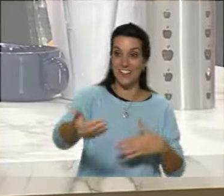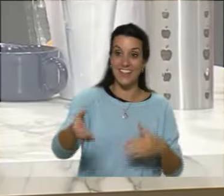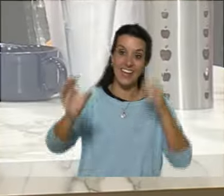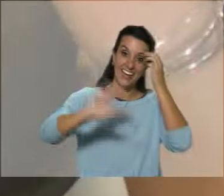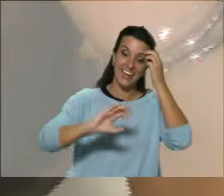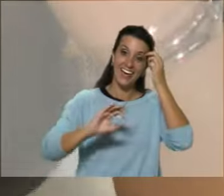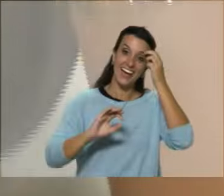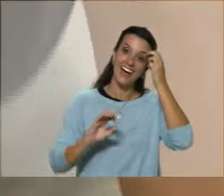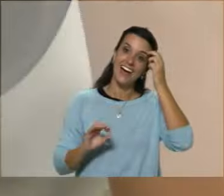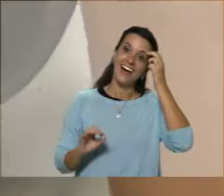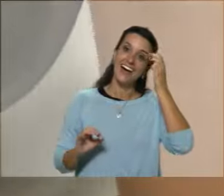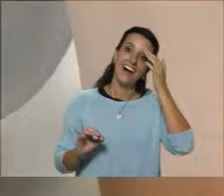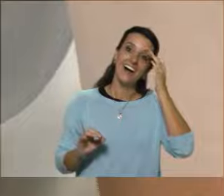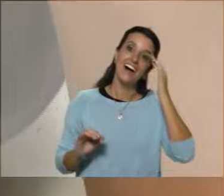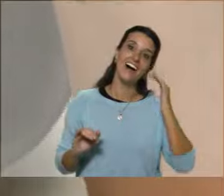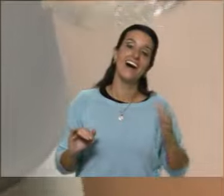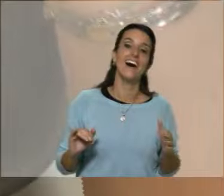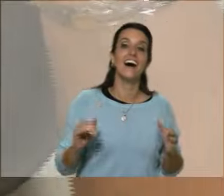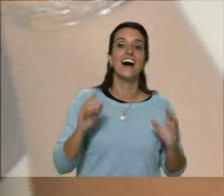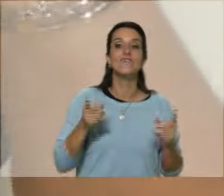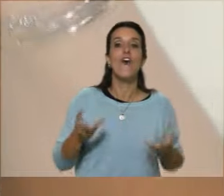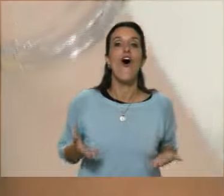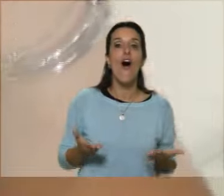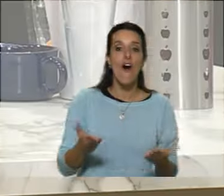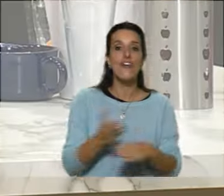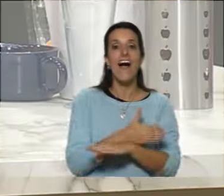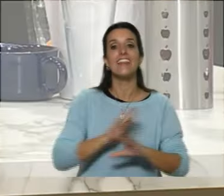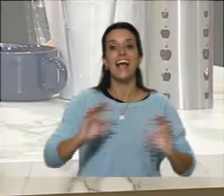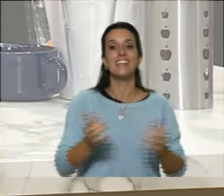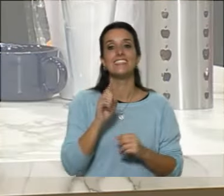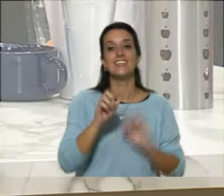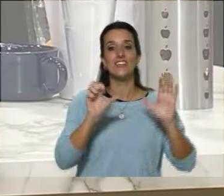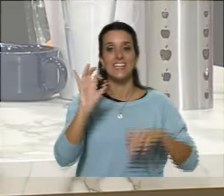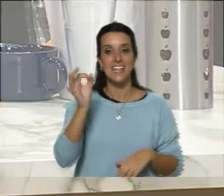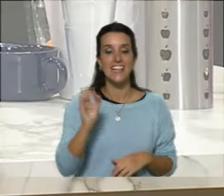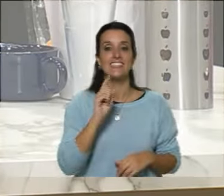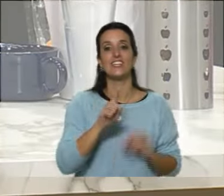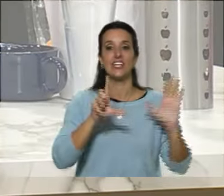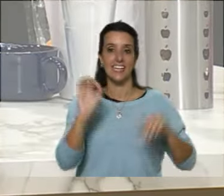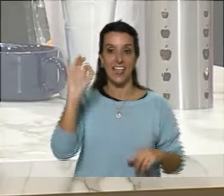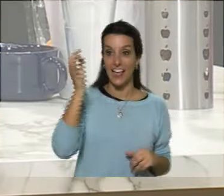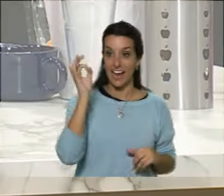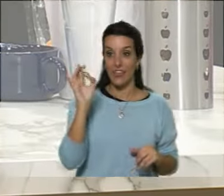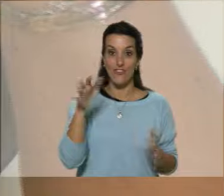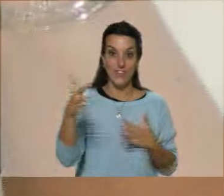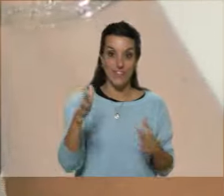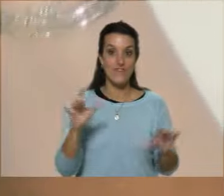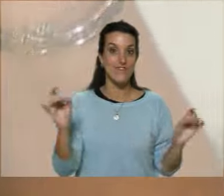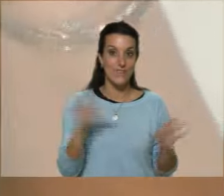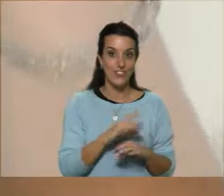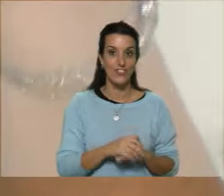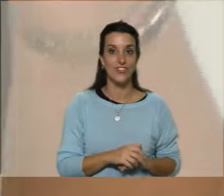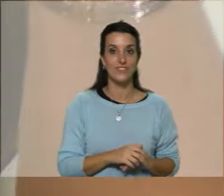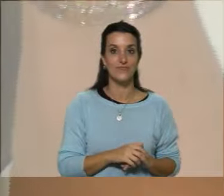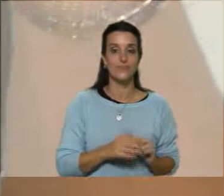Bien. Acabamos. Tengo el horno ya precalentado a 160, 170 grados. Vamos